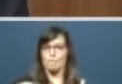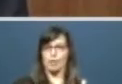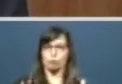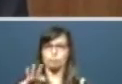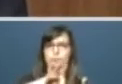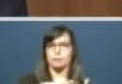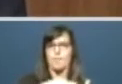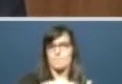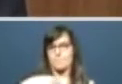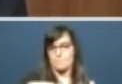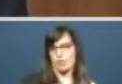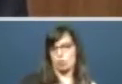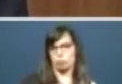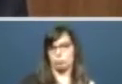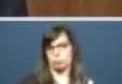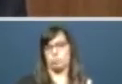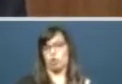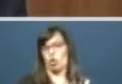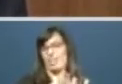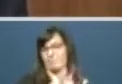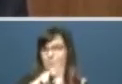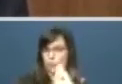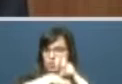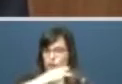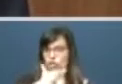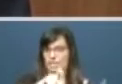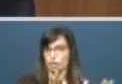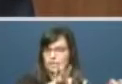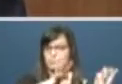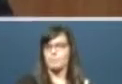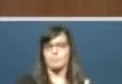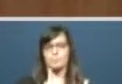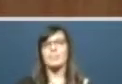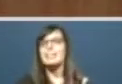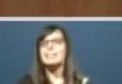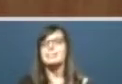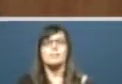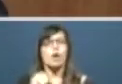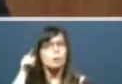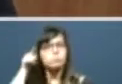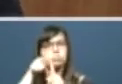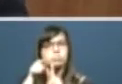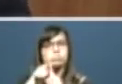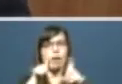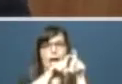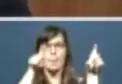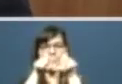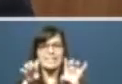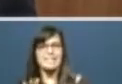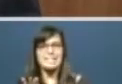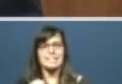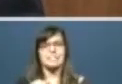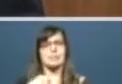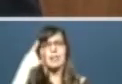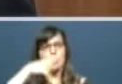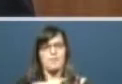resultantes de la reestructuración del sector dirigidos a la puesta a disposición de nuestras empresas de líneas ciertas de financiación